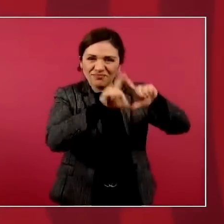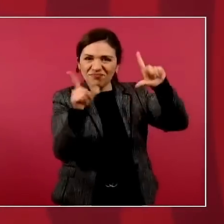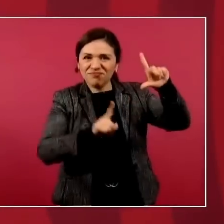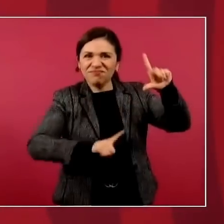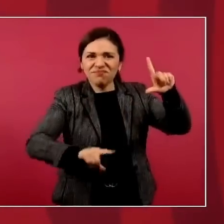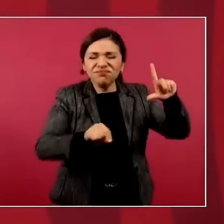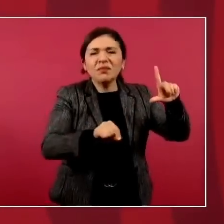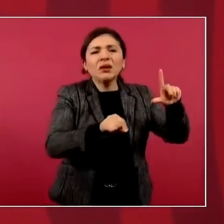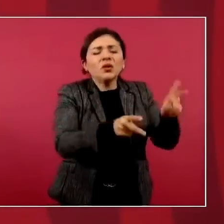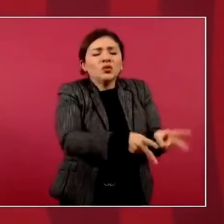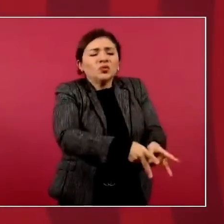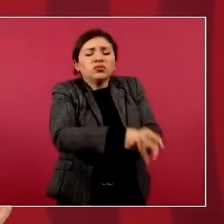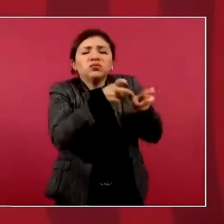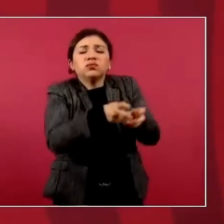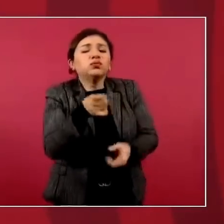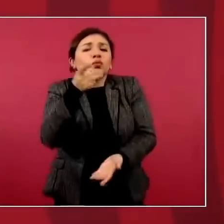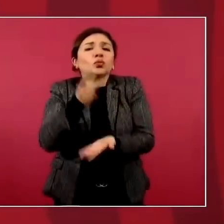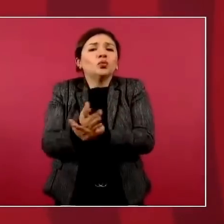a particulares,